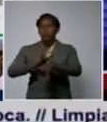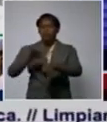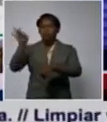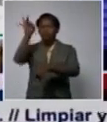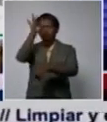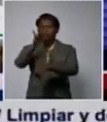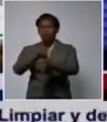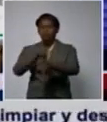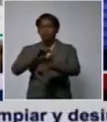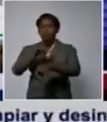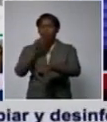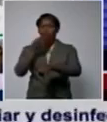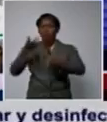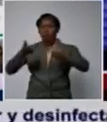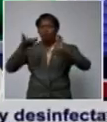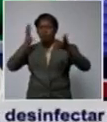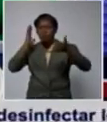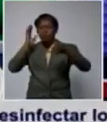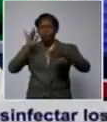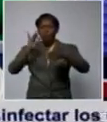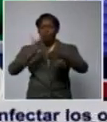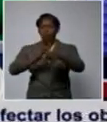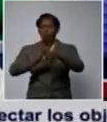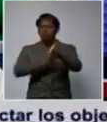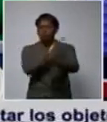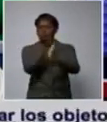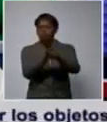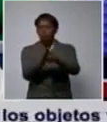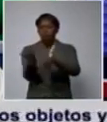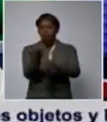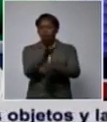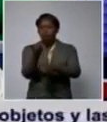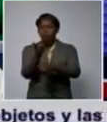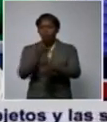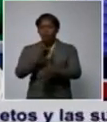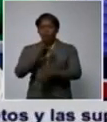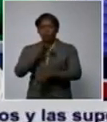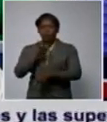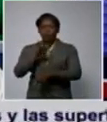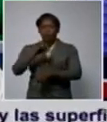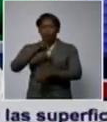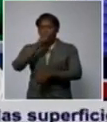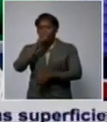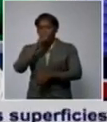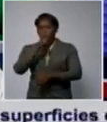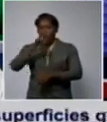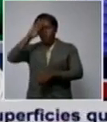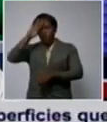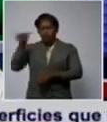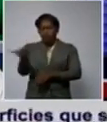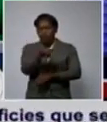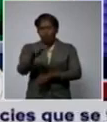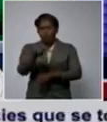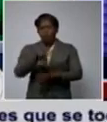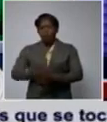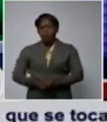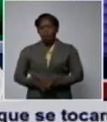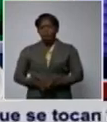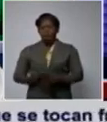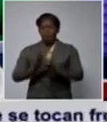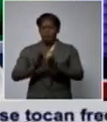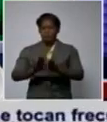con los de la COVID-19? Mira, hoy con la transmisión de COVID que existe en